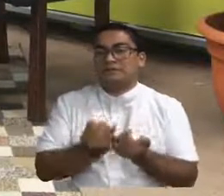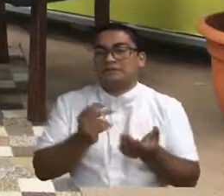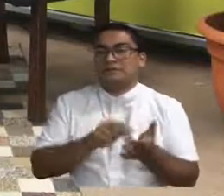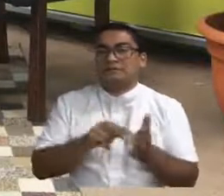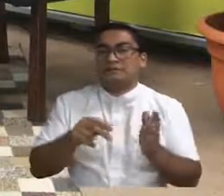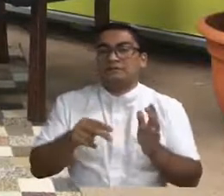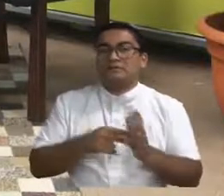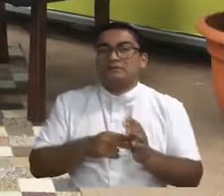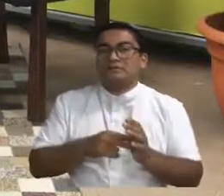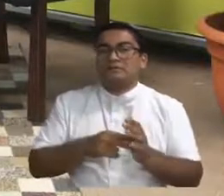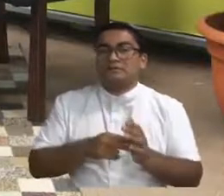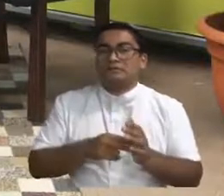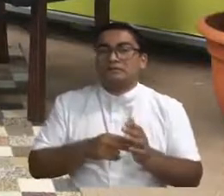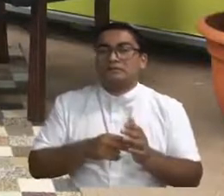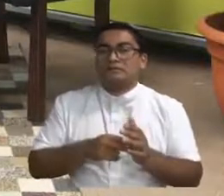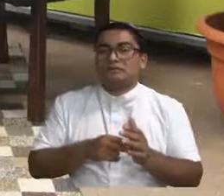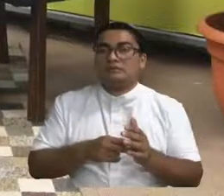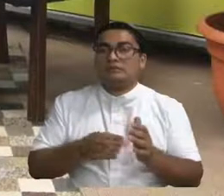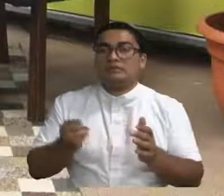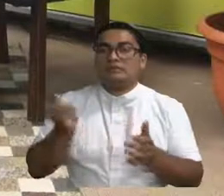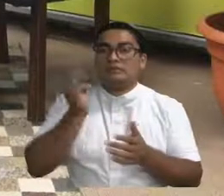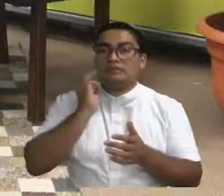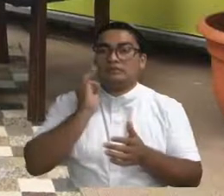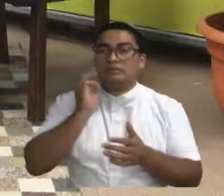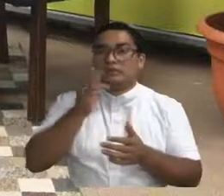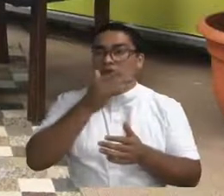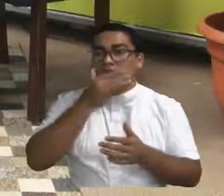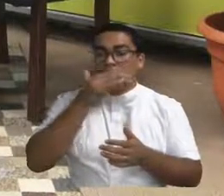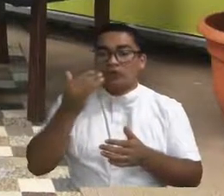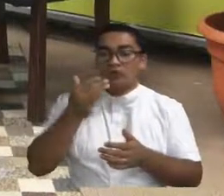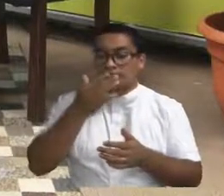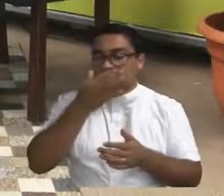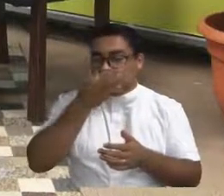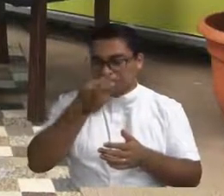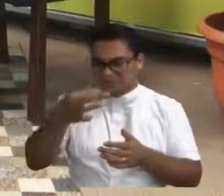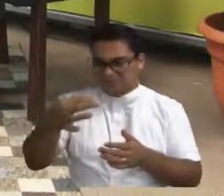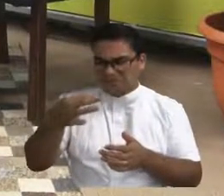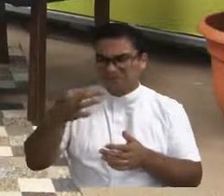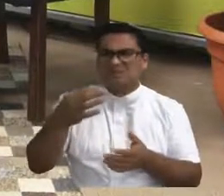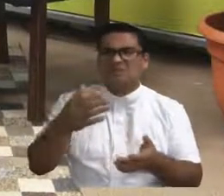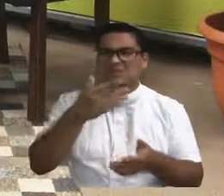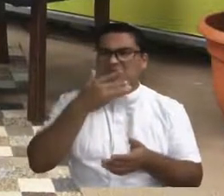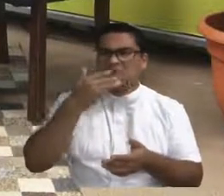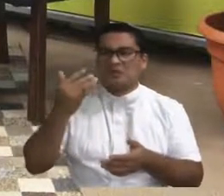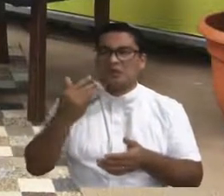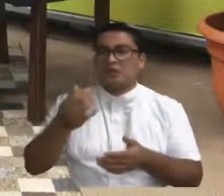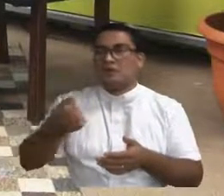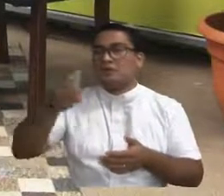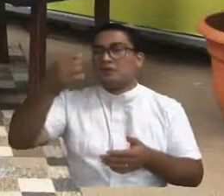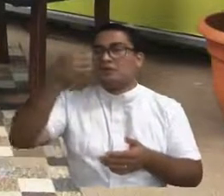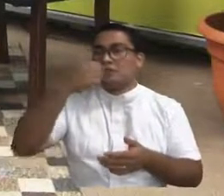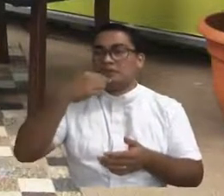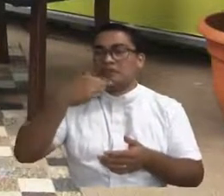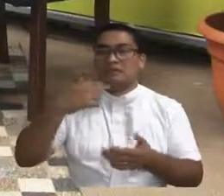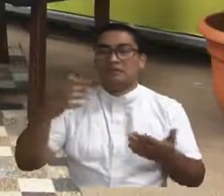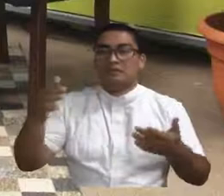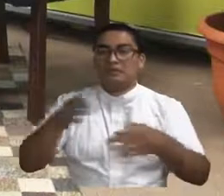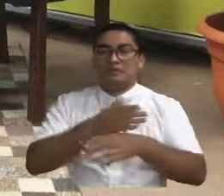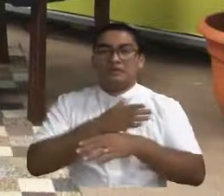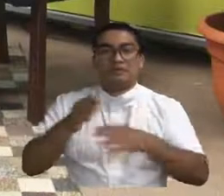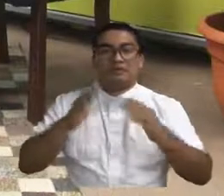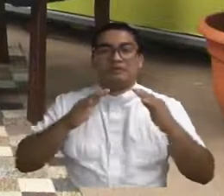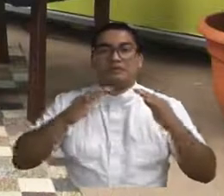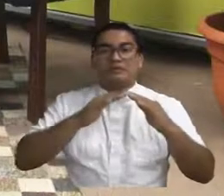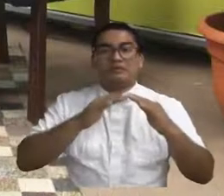inclusive lo que tanto les inquieta a las mamás, el color del moco, que eso es lo que nos lleva al abuso de los antibióticos de forma ambulatoria, o sea que